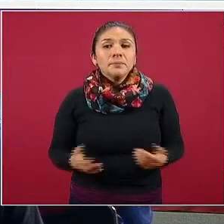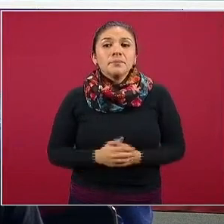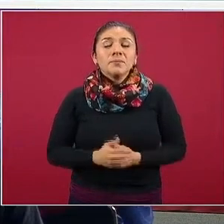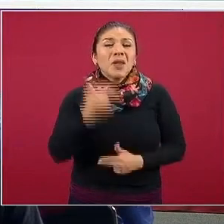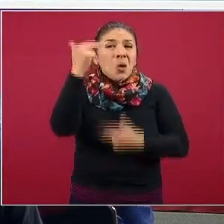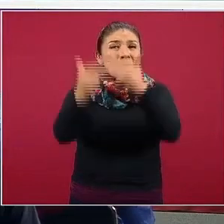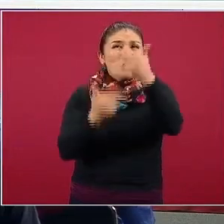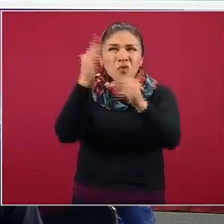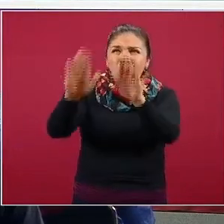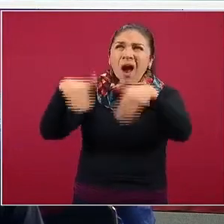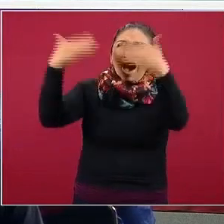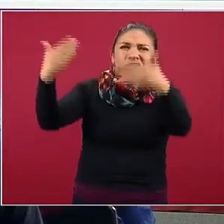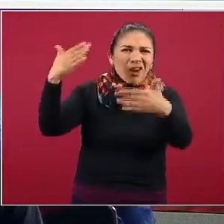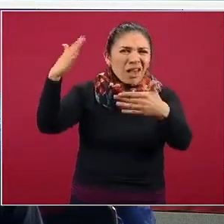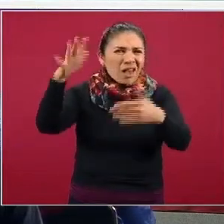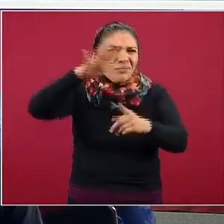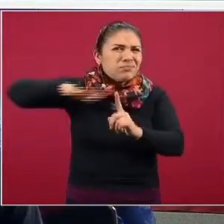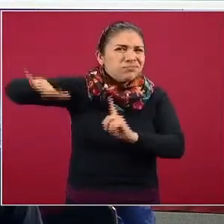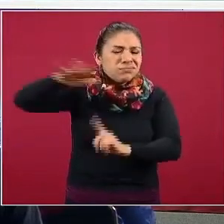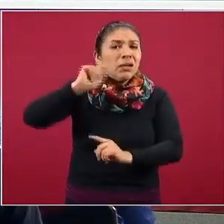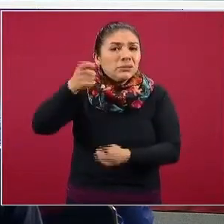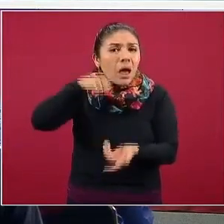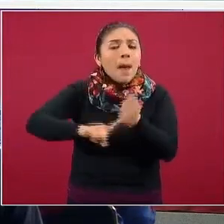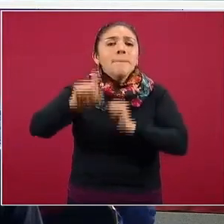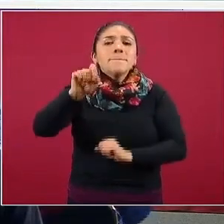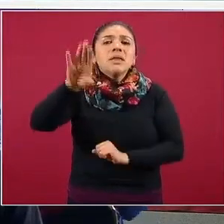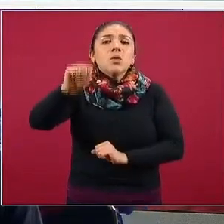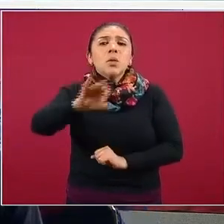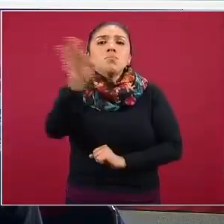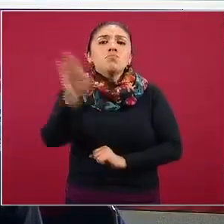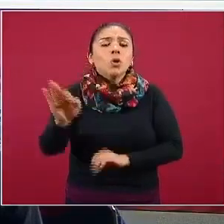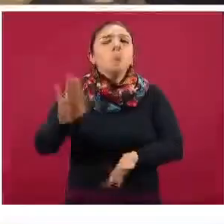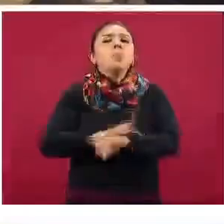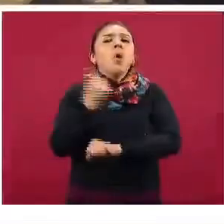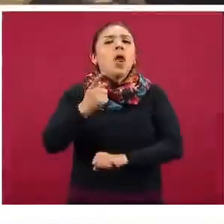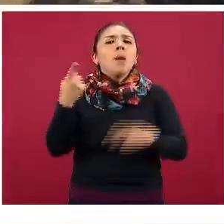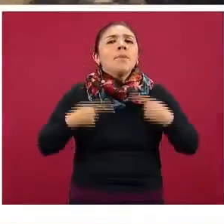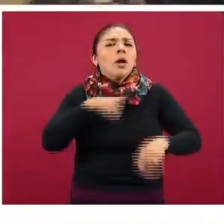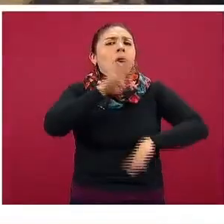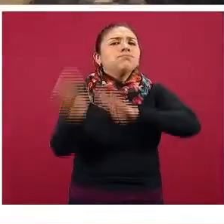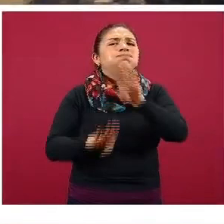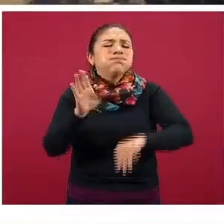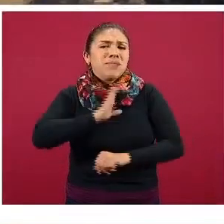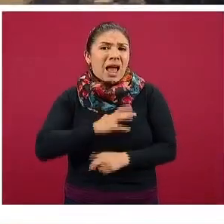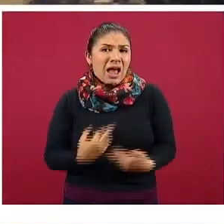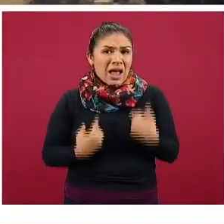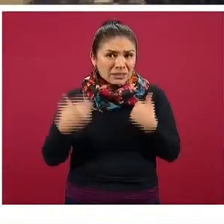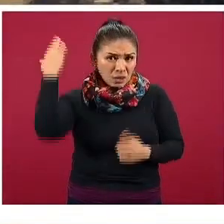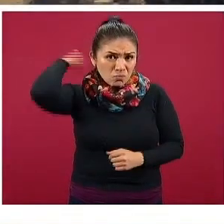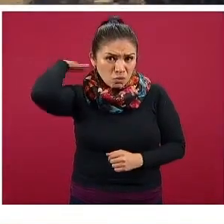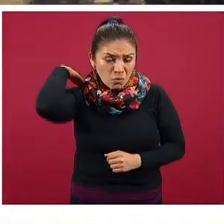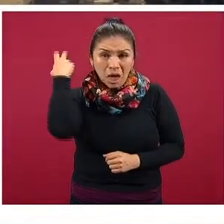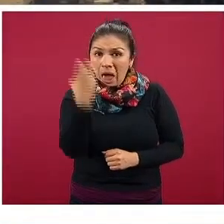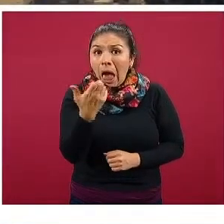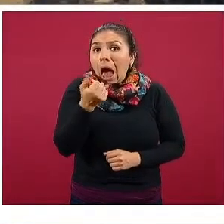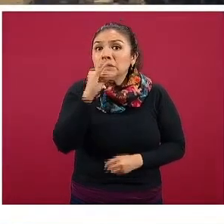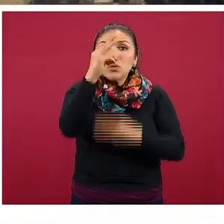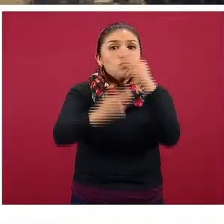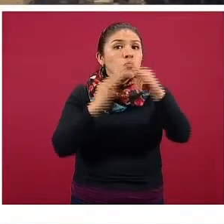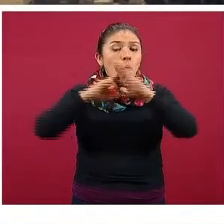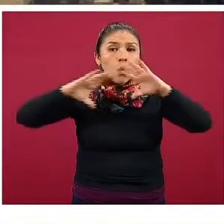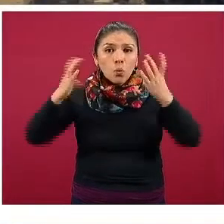La contaminación ambiental representa el 29% de todas las muertes y enfermedades por cáncer de pulmón. Esto es a nivel